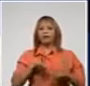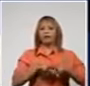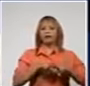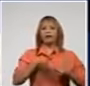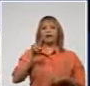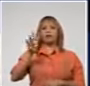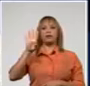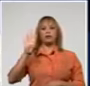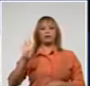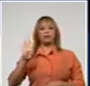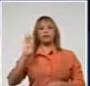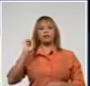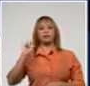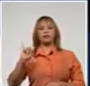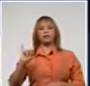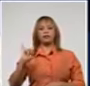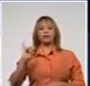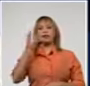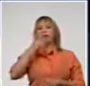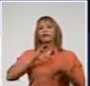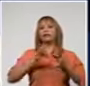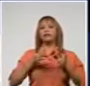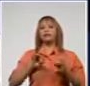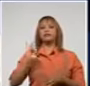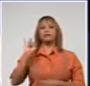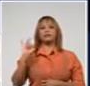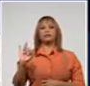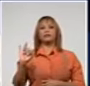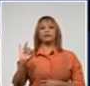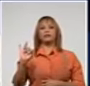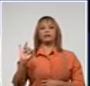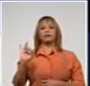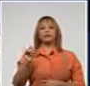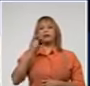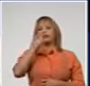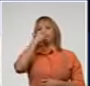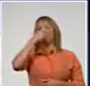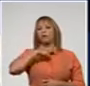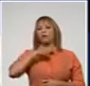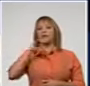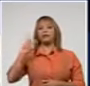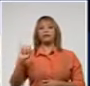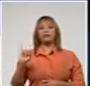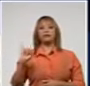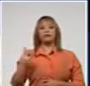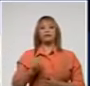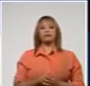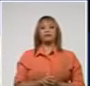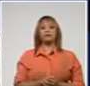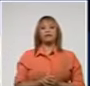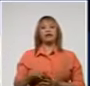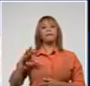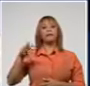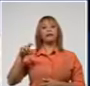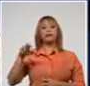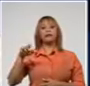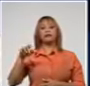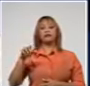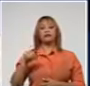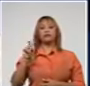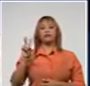46, de Artemisa, 7, de Ciego de Ávila, 6, y de Pinar del Río,